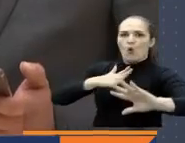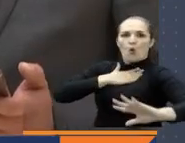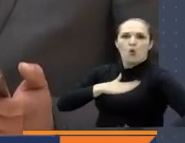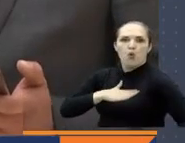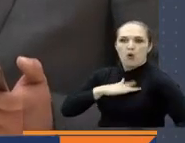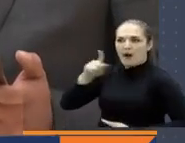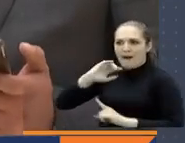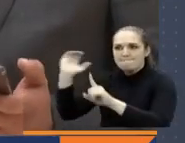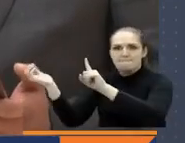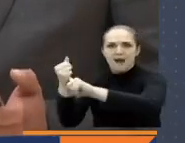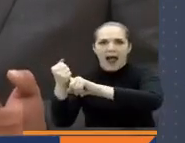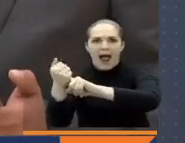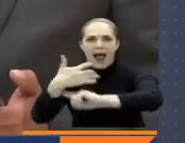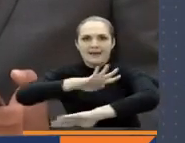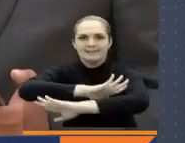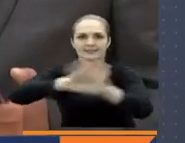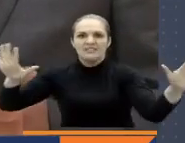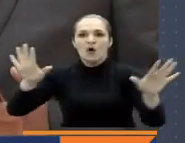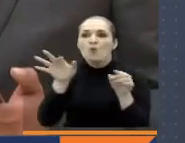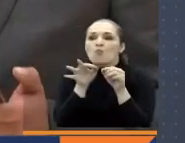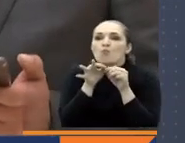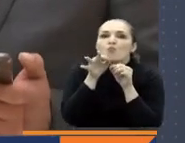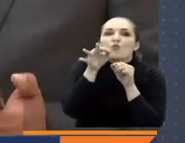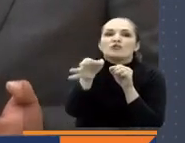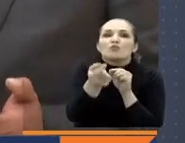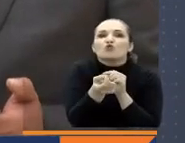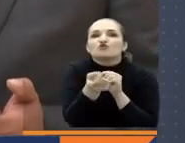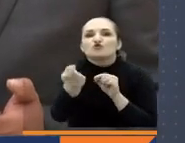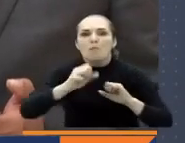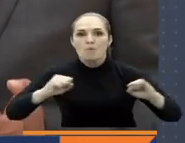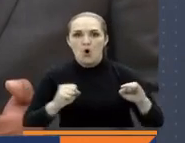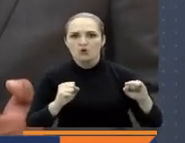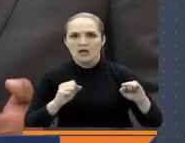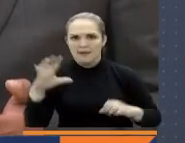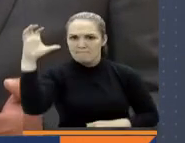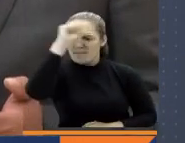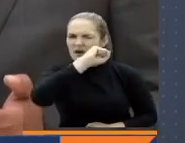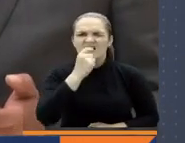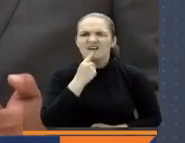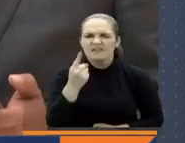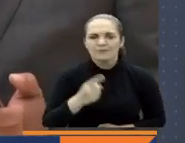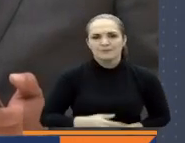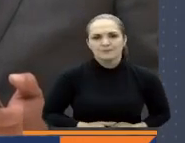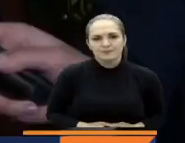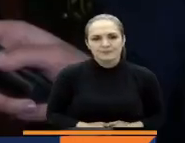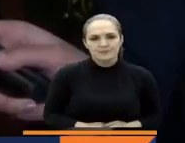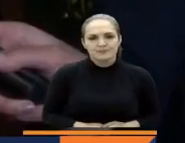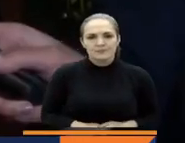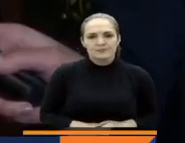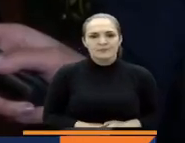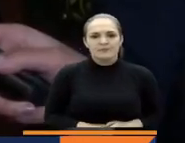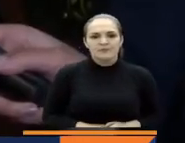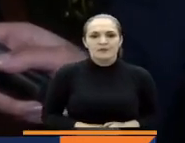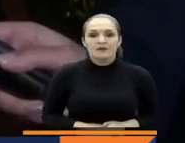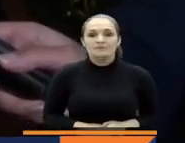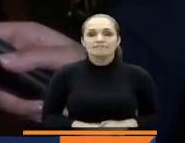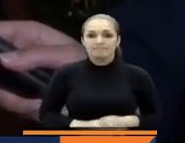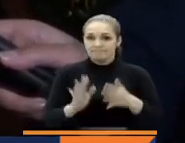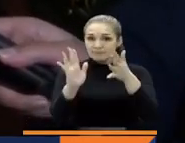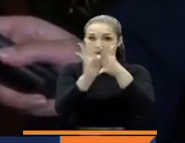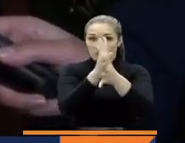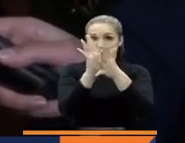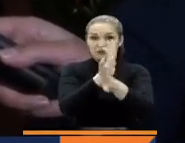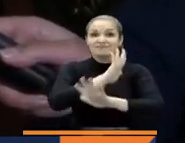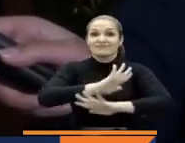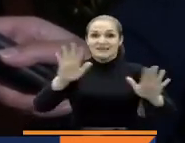identificar estas intenciones en un municipio cercano a la capital de la República. Esto fue lo que dijo el ministro Molano. Hay una información de un mapa, de